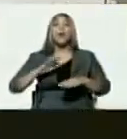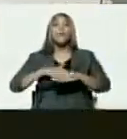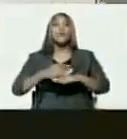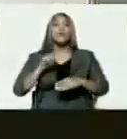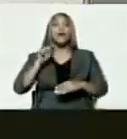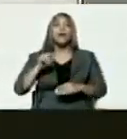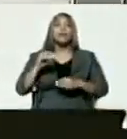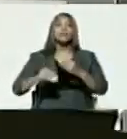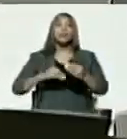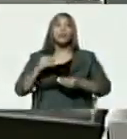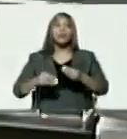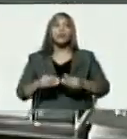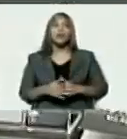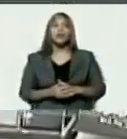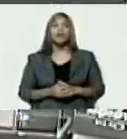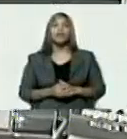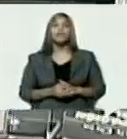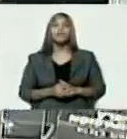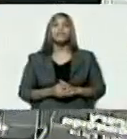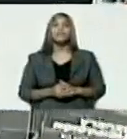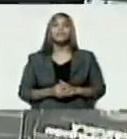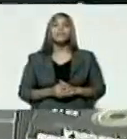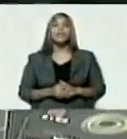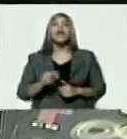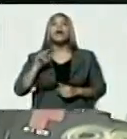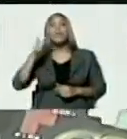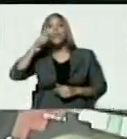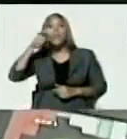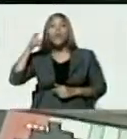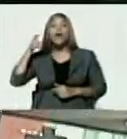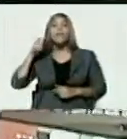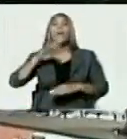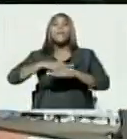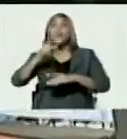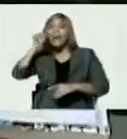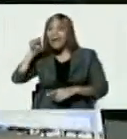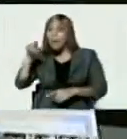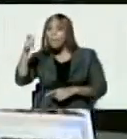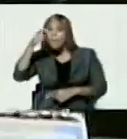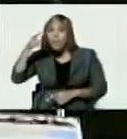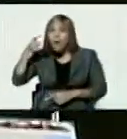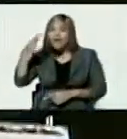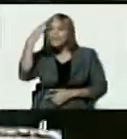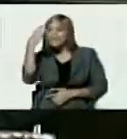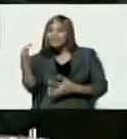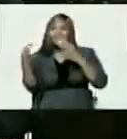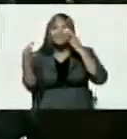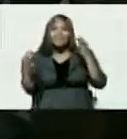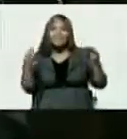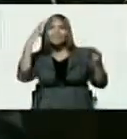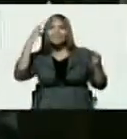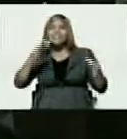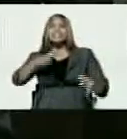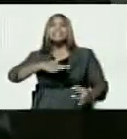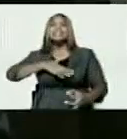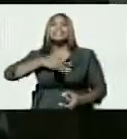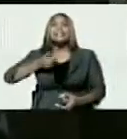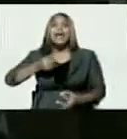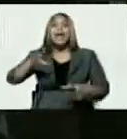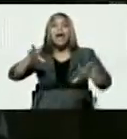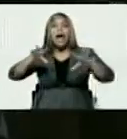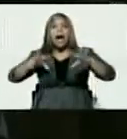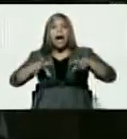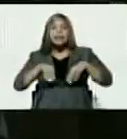nuestro pueblo, porque para eso nos eligieron, para afirmar nuestras